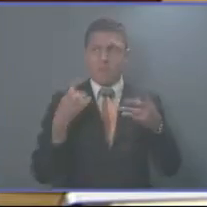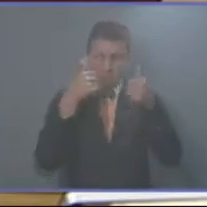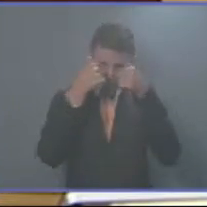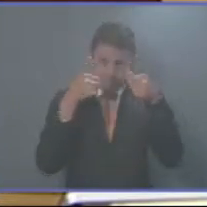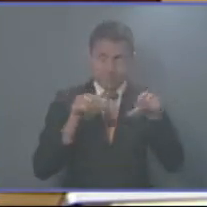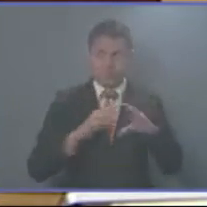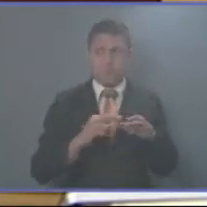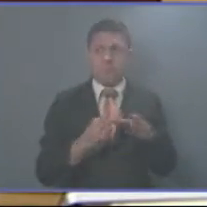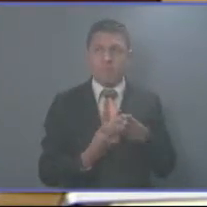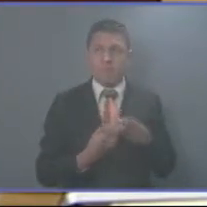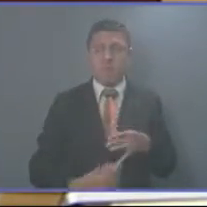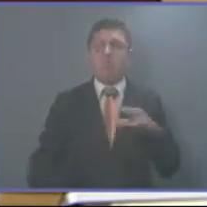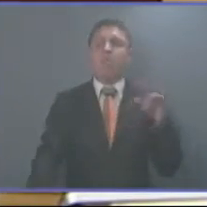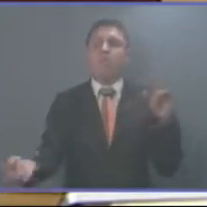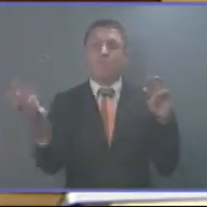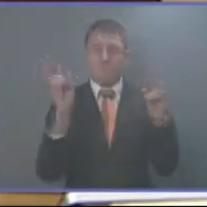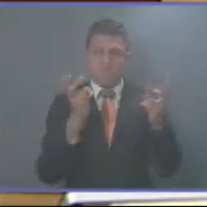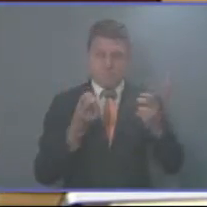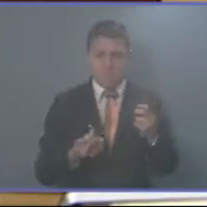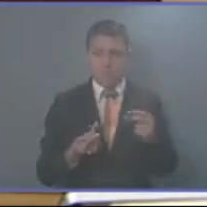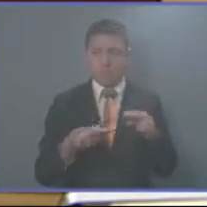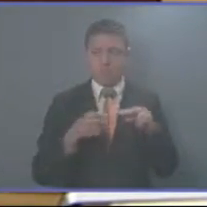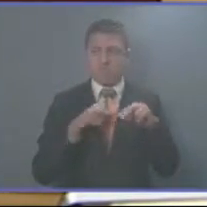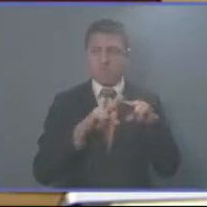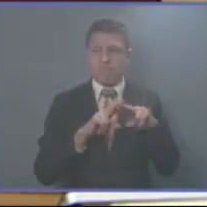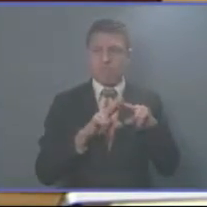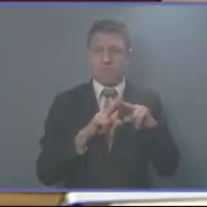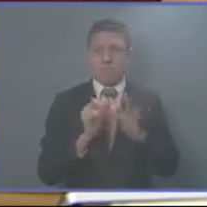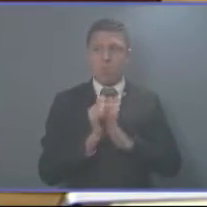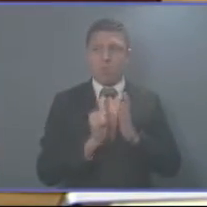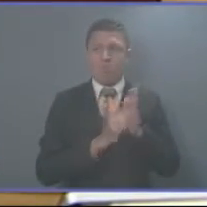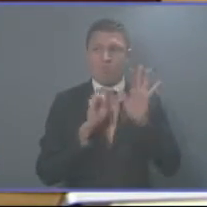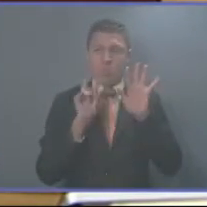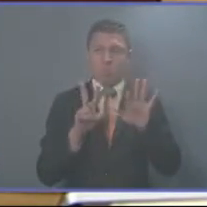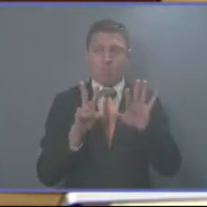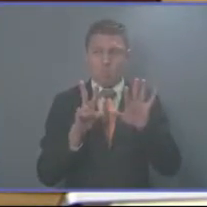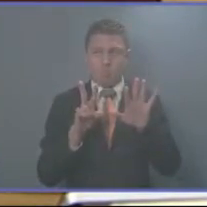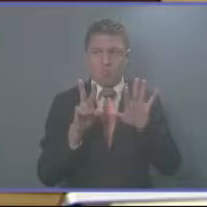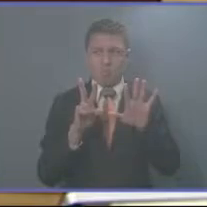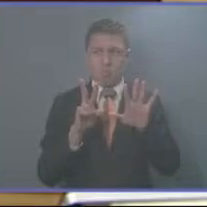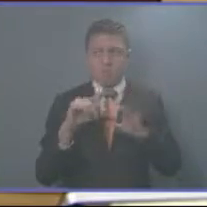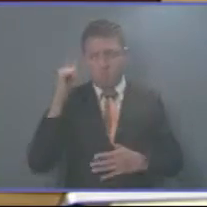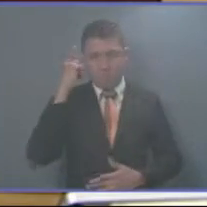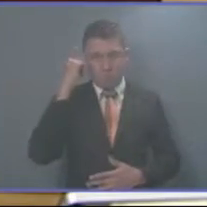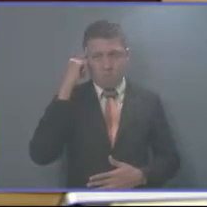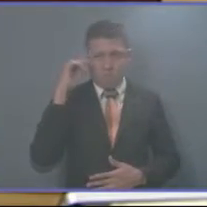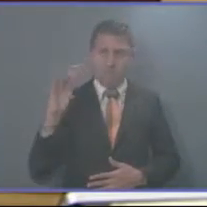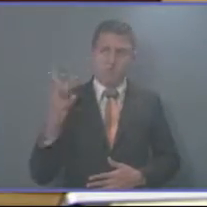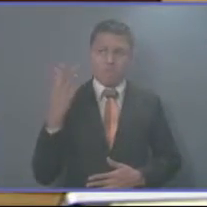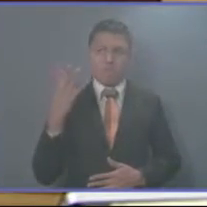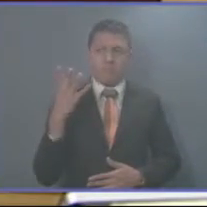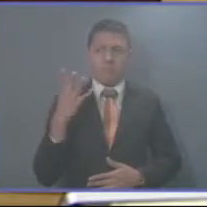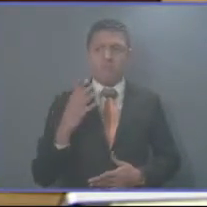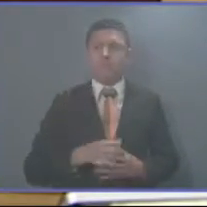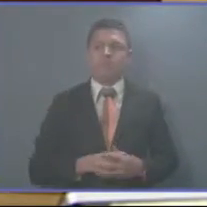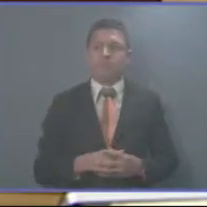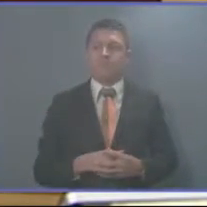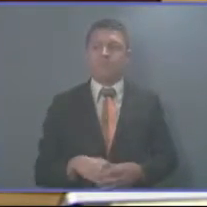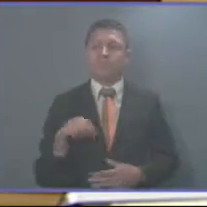la comisión con referencia a incluir como artículo 7 el considerando cuatro romanos